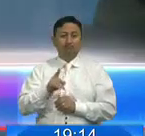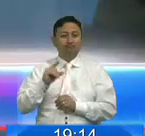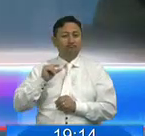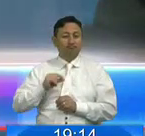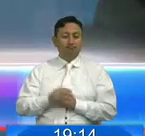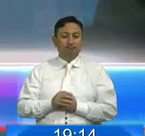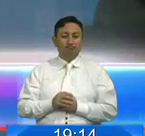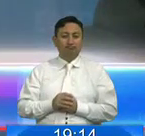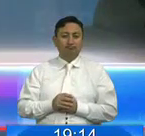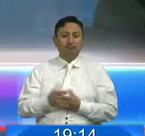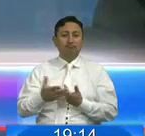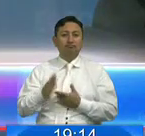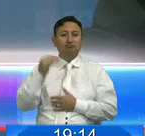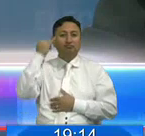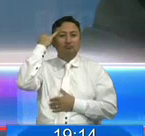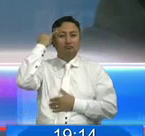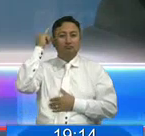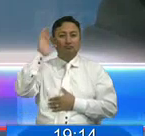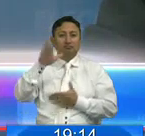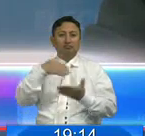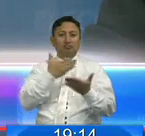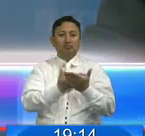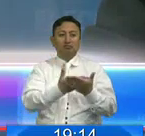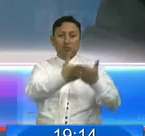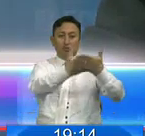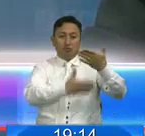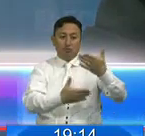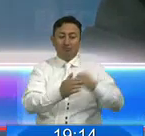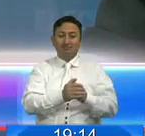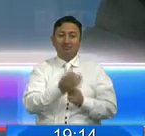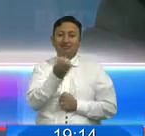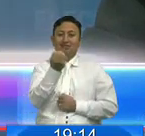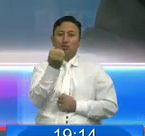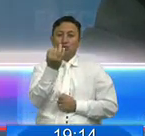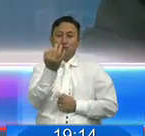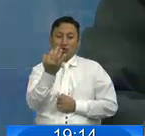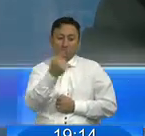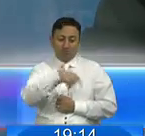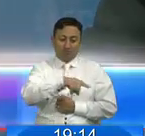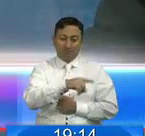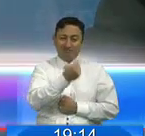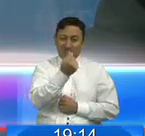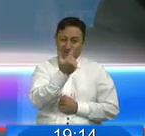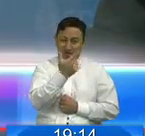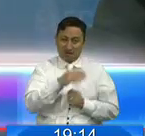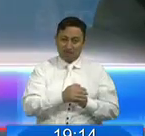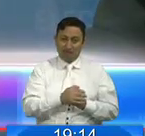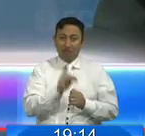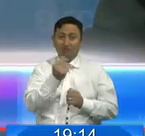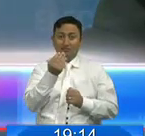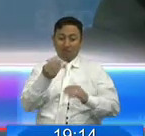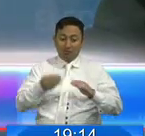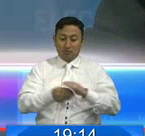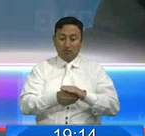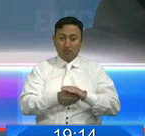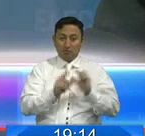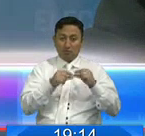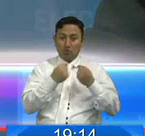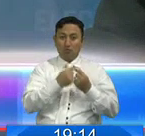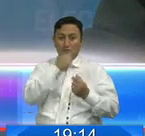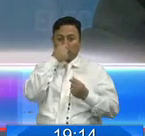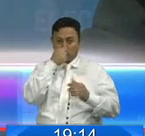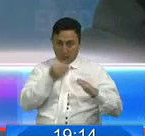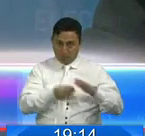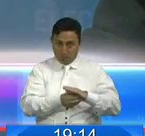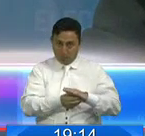La idea no es presentar un informe cuantitativo de la situación de la penetración del narcotráfico en las campañas, pero